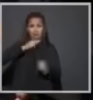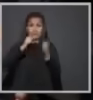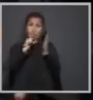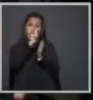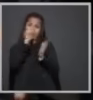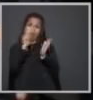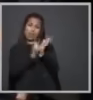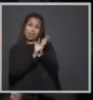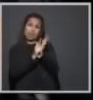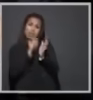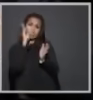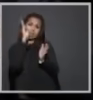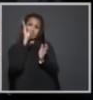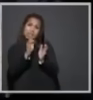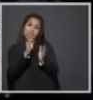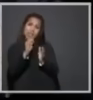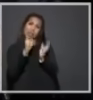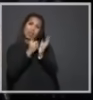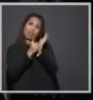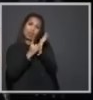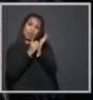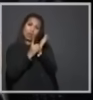quiero que